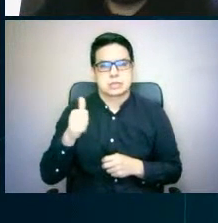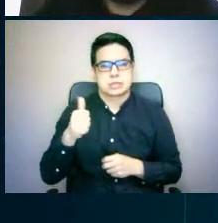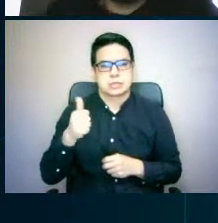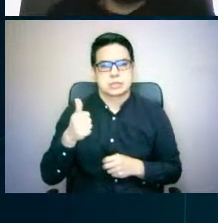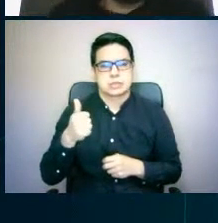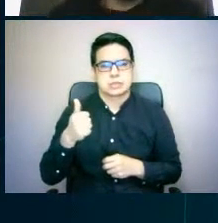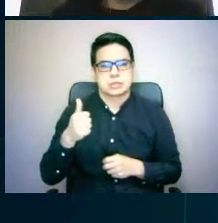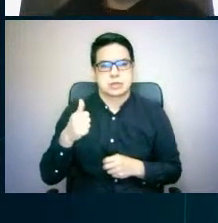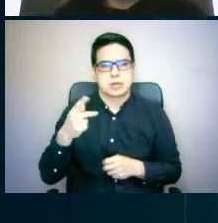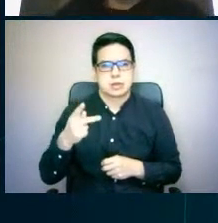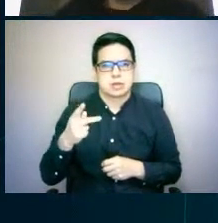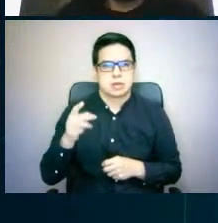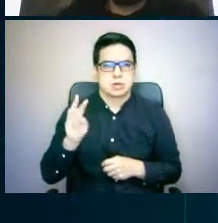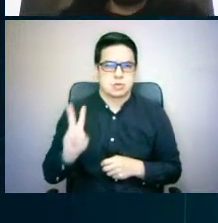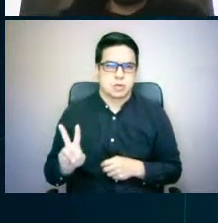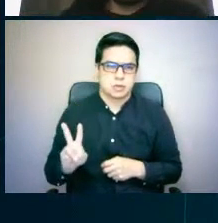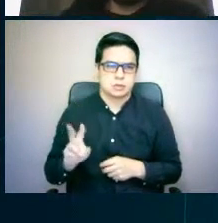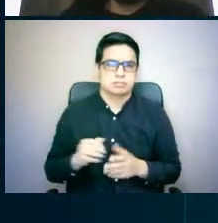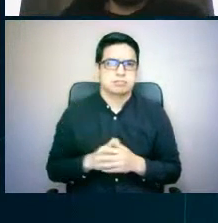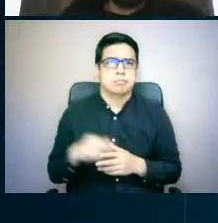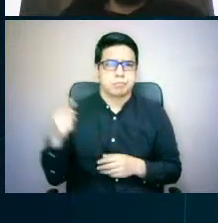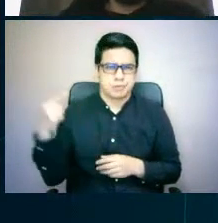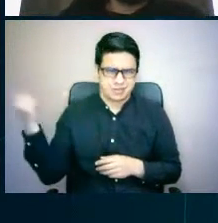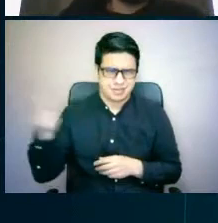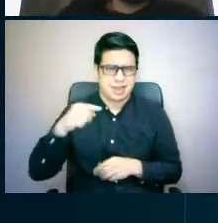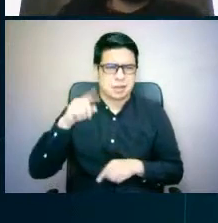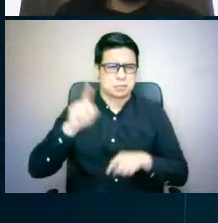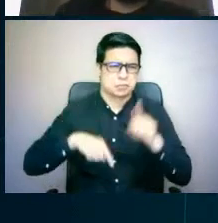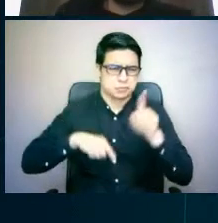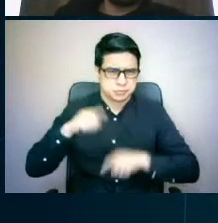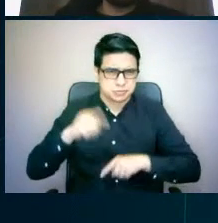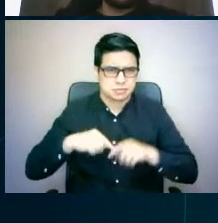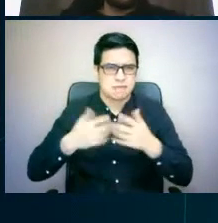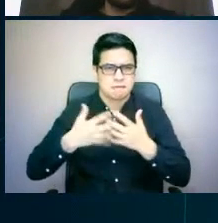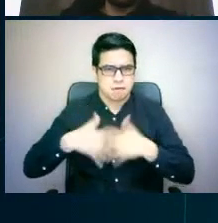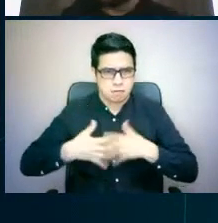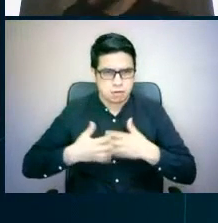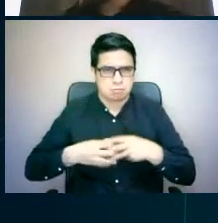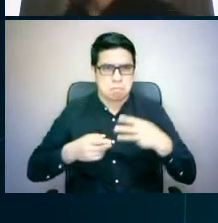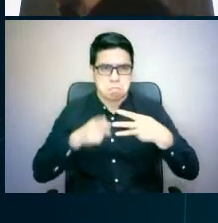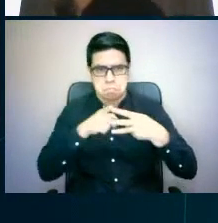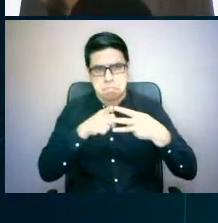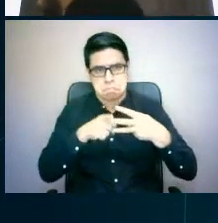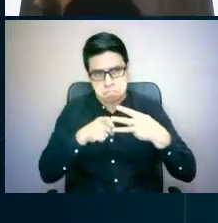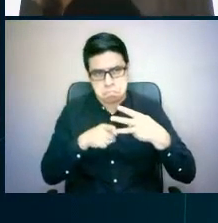encuentran en esta transición y nos ofrecen componentes como les mencioné.